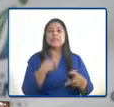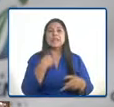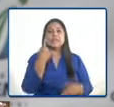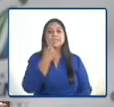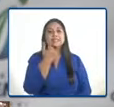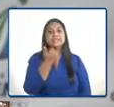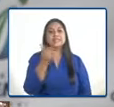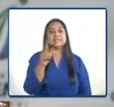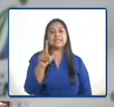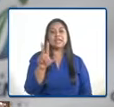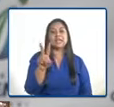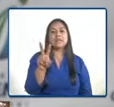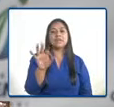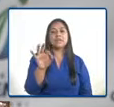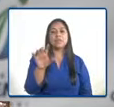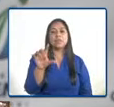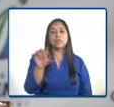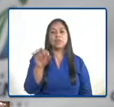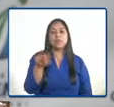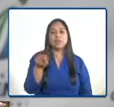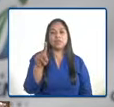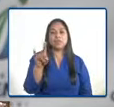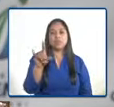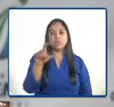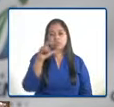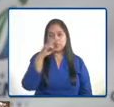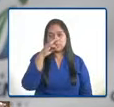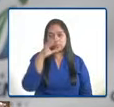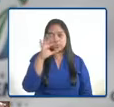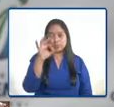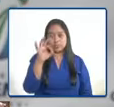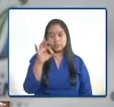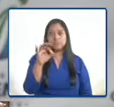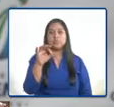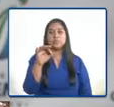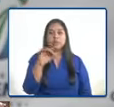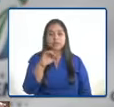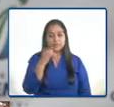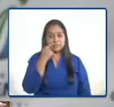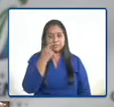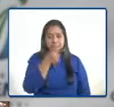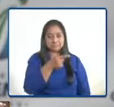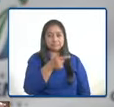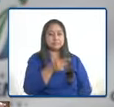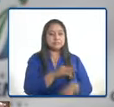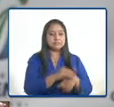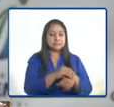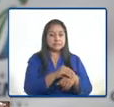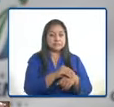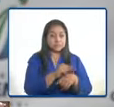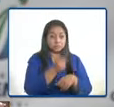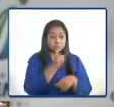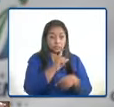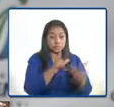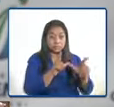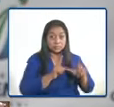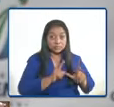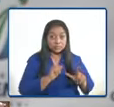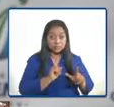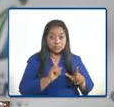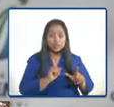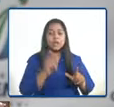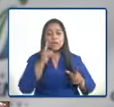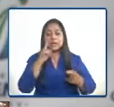salvaconducto alterno de tener el código QR va a ser el boleto o pase de abordar en mano